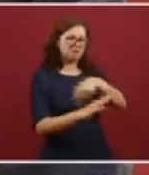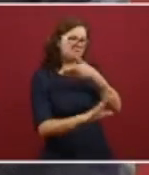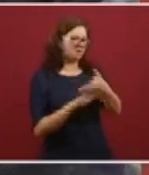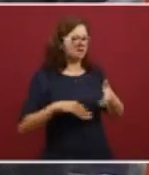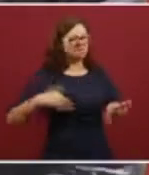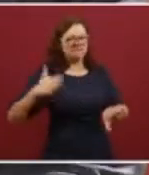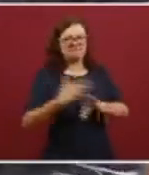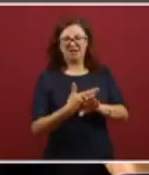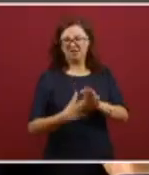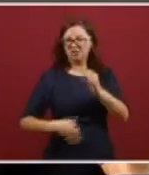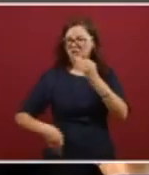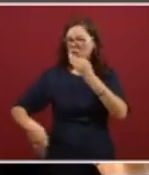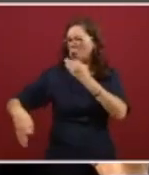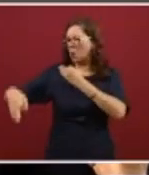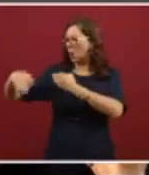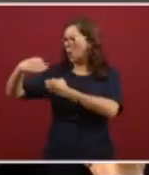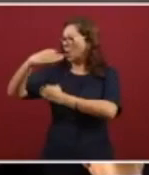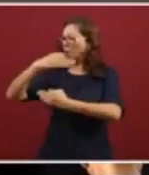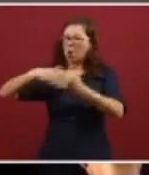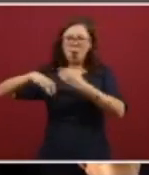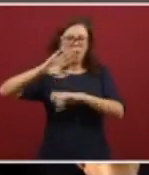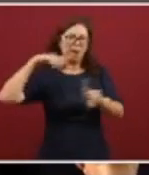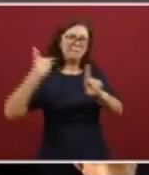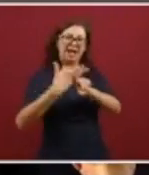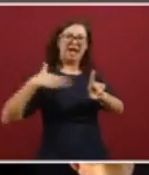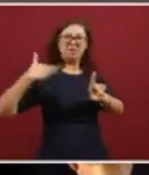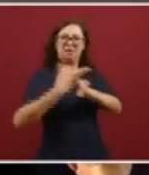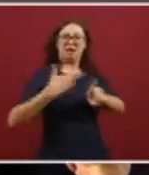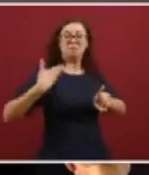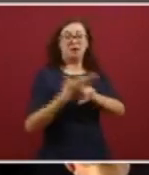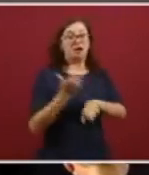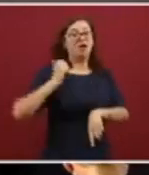todos, porque así era.